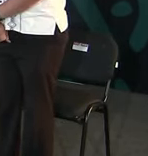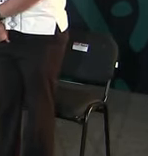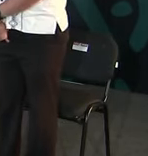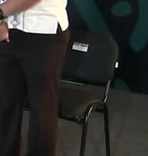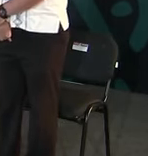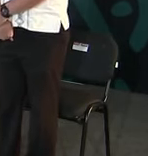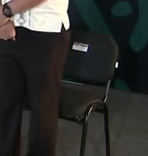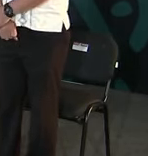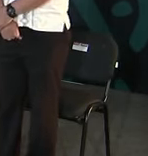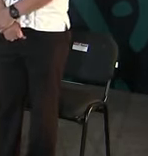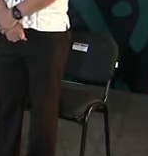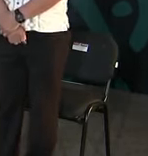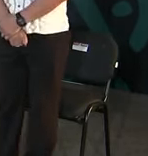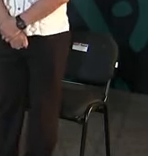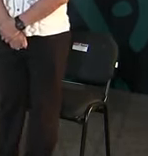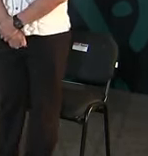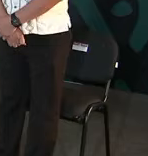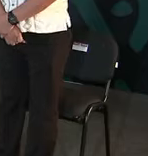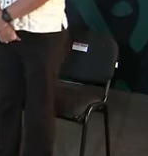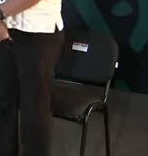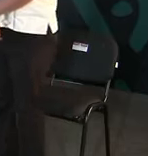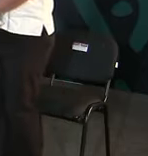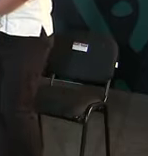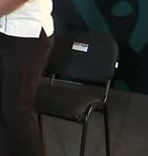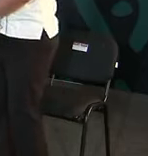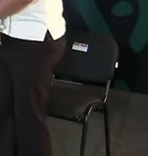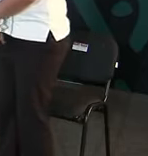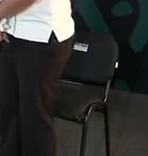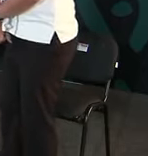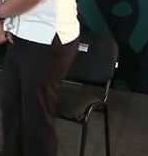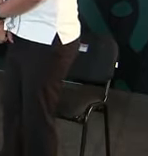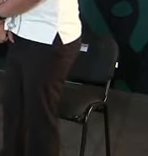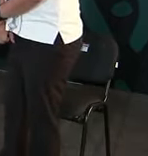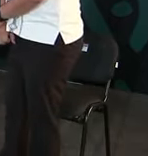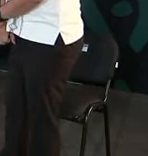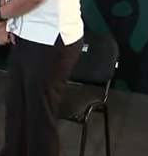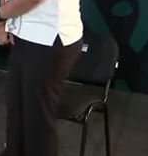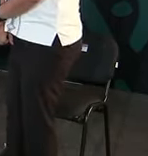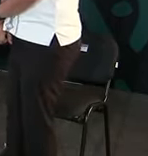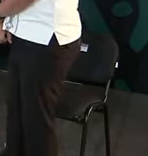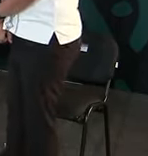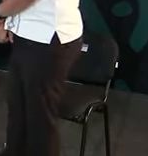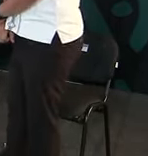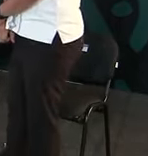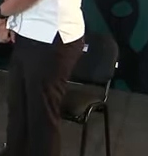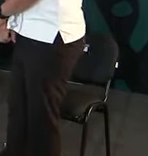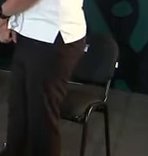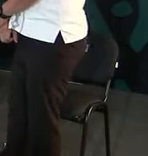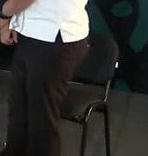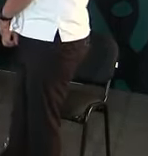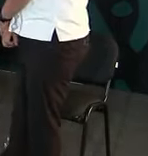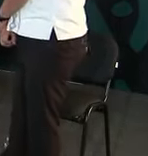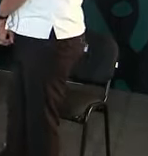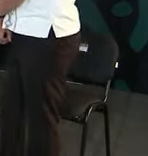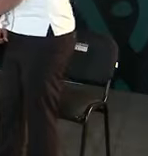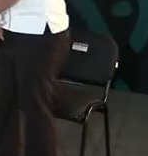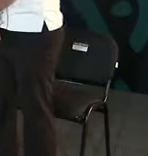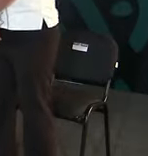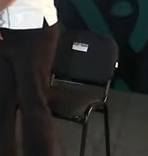cabo el corte de listón inaugural de la universidad para el bienestar Benito Juárez García sede chilchota